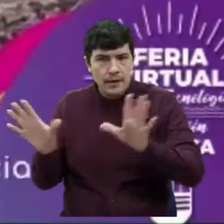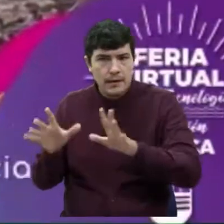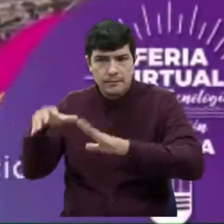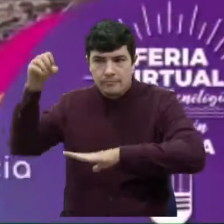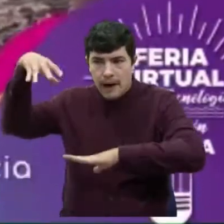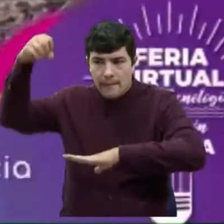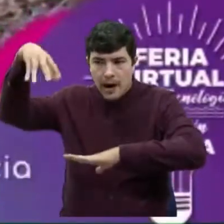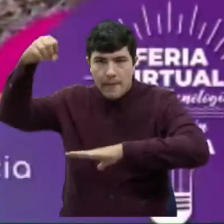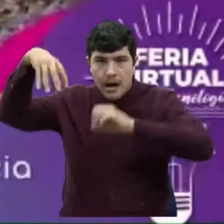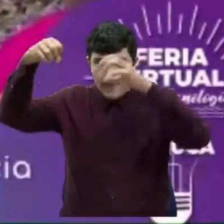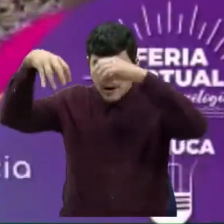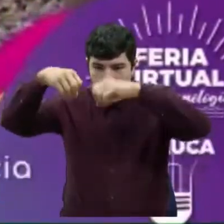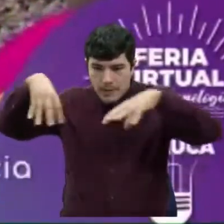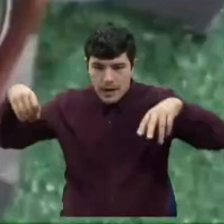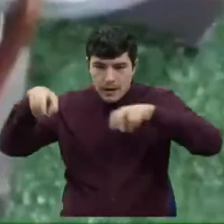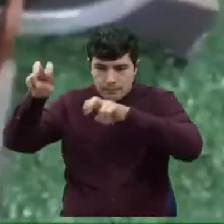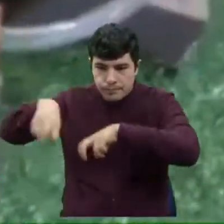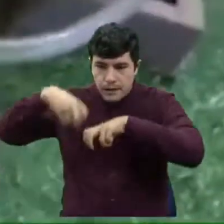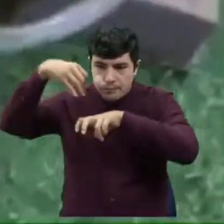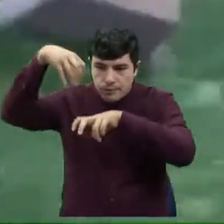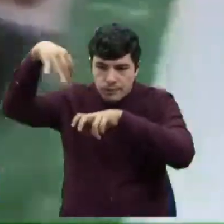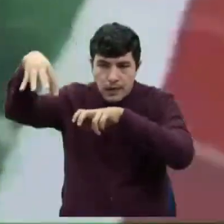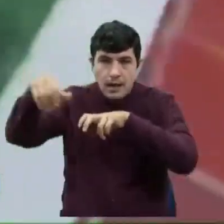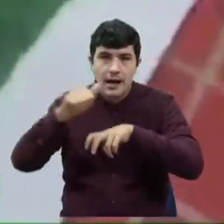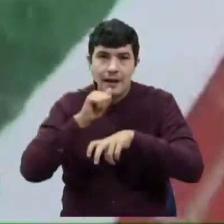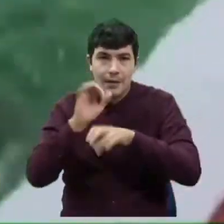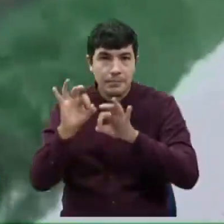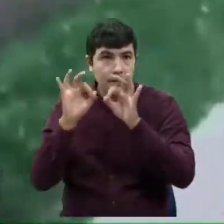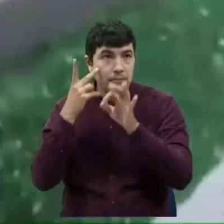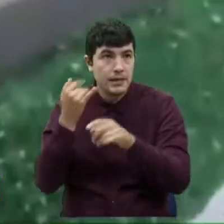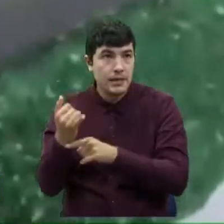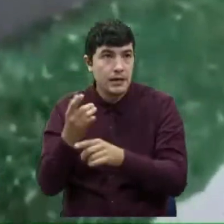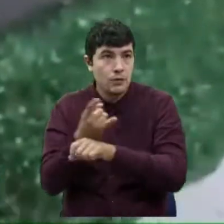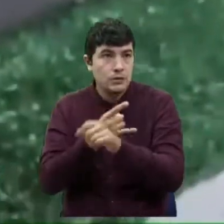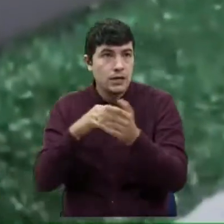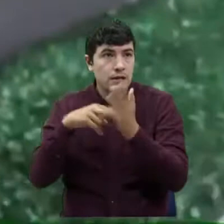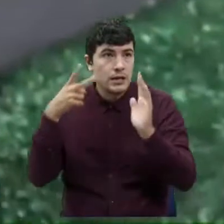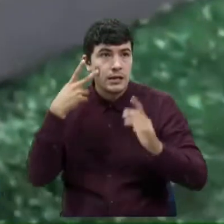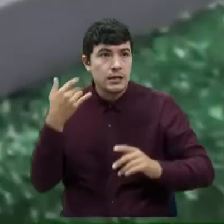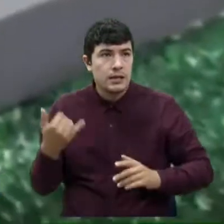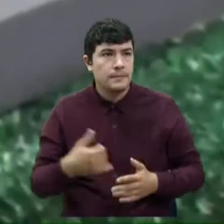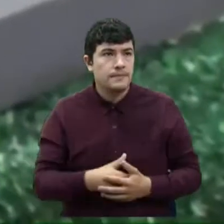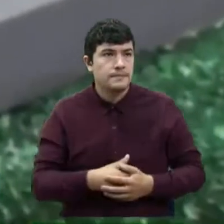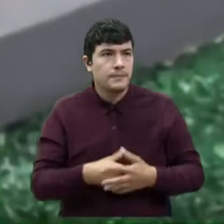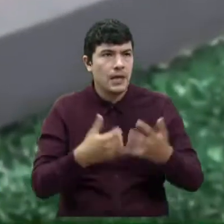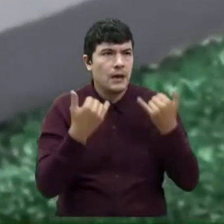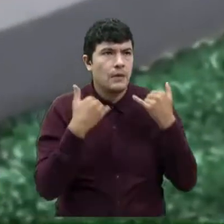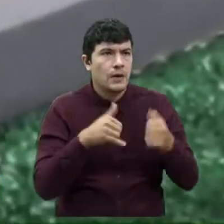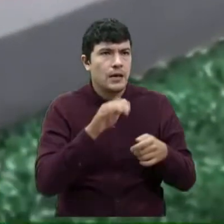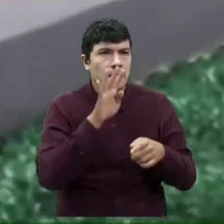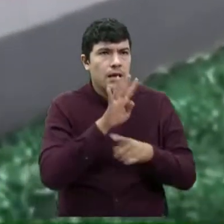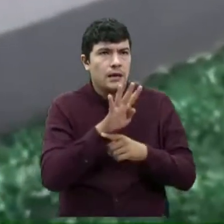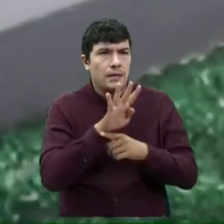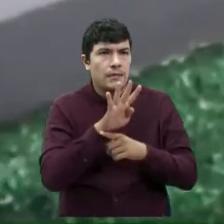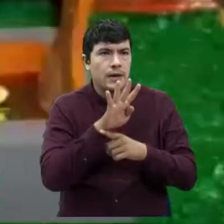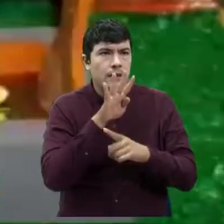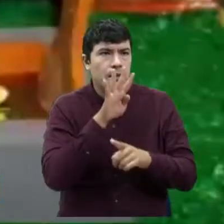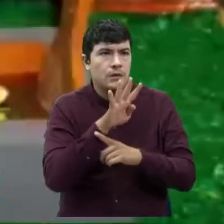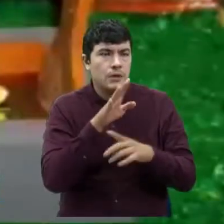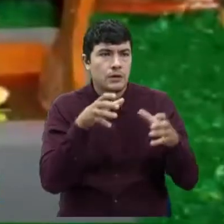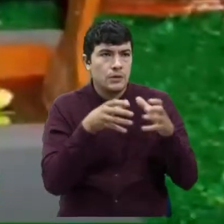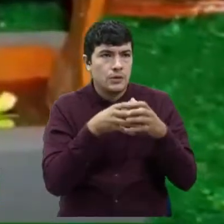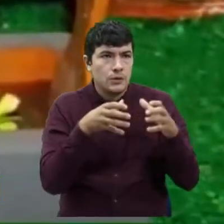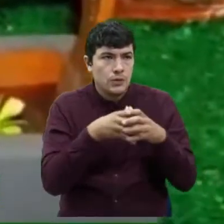Arauca motiva la creatividad en la niñez y juventud en esta feria. Efectivamente vimos 24 grupos de investigación con